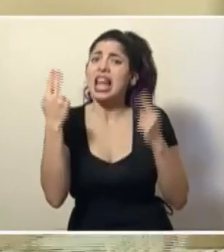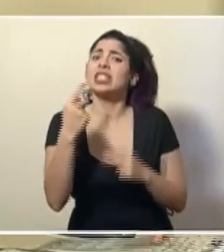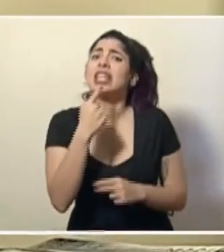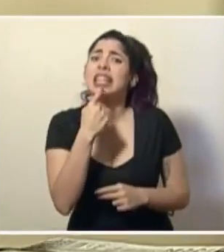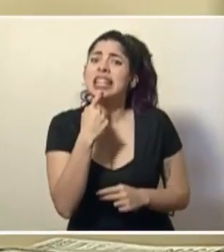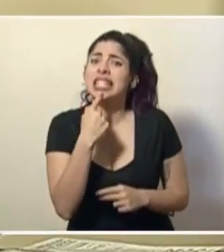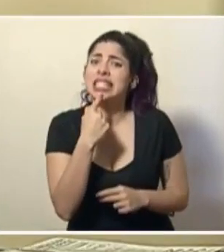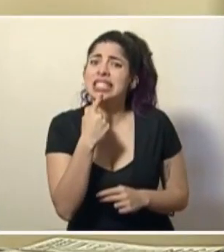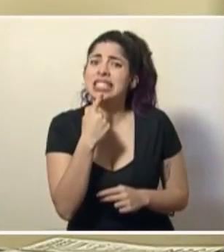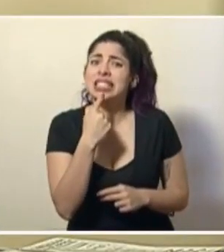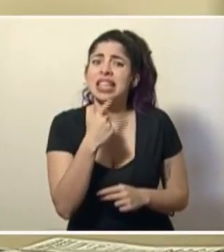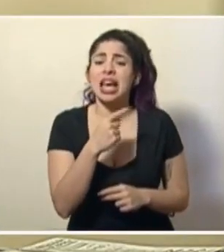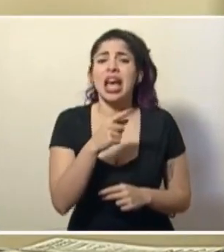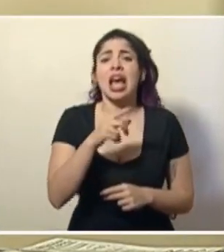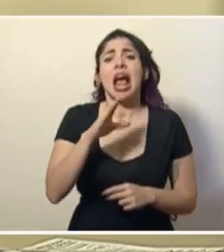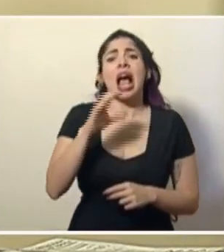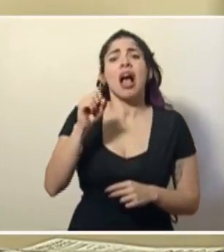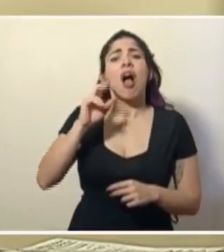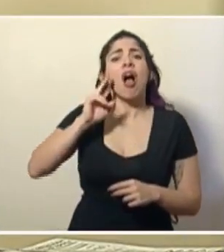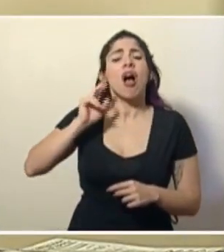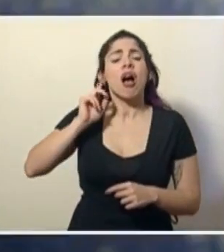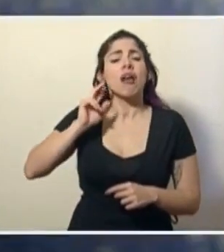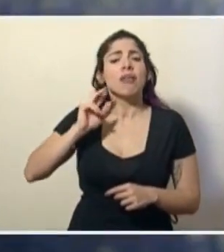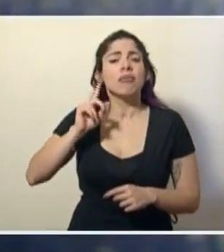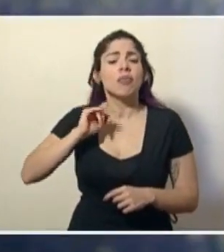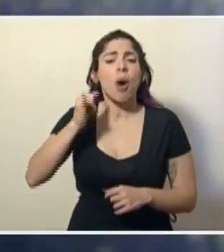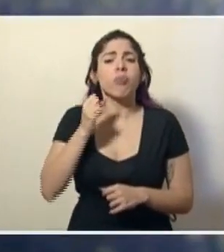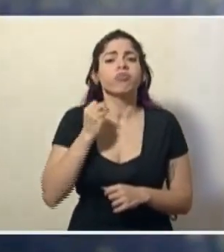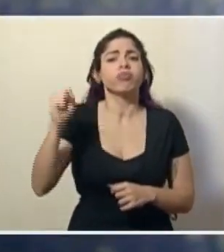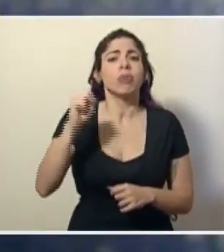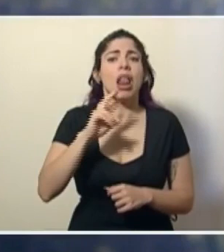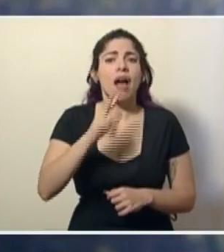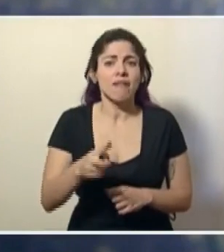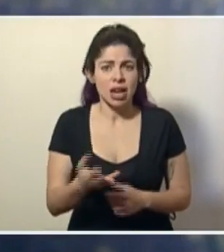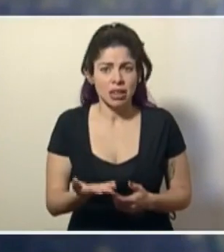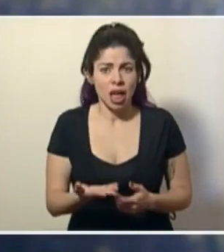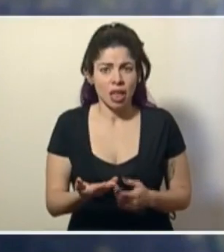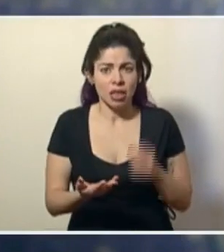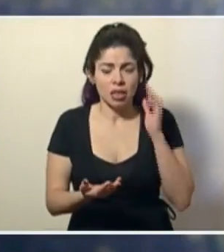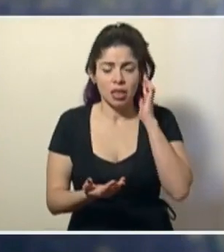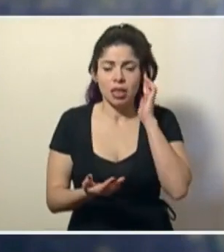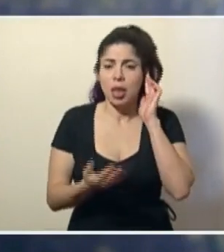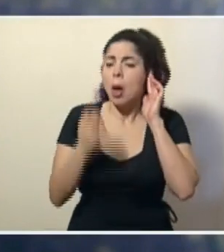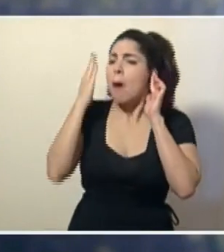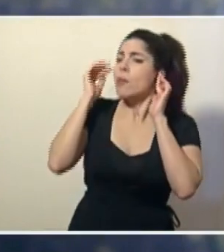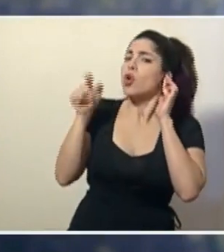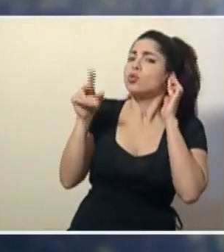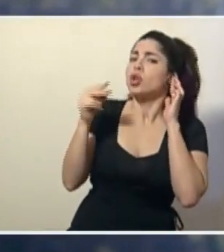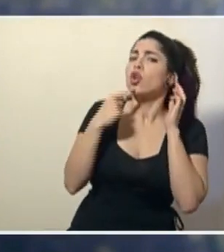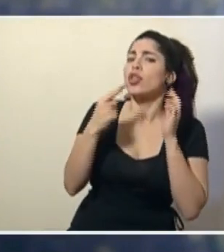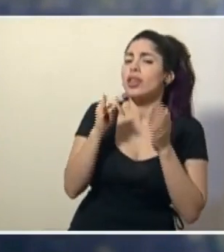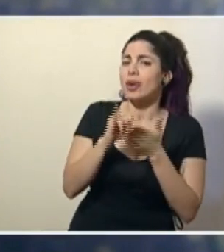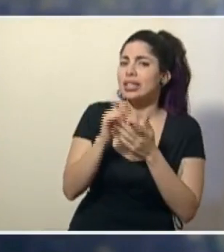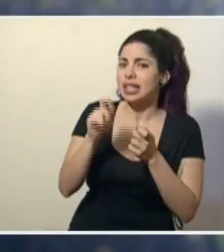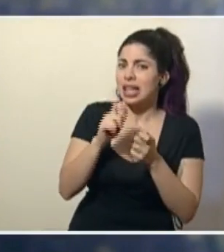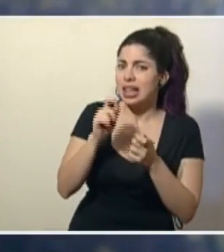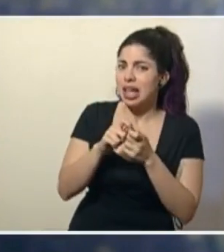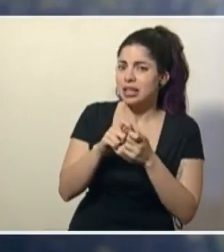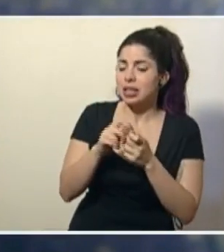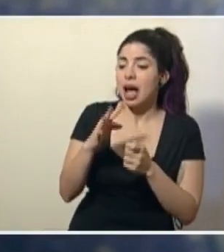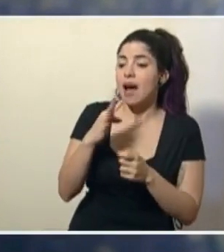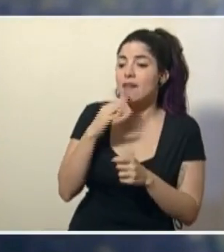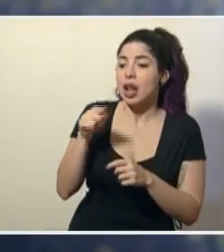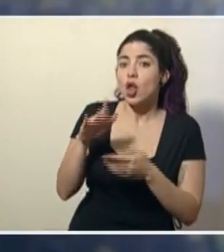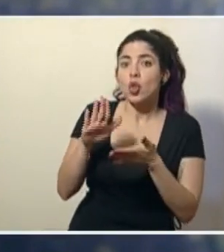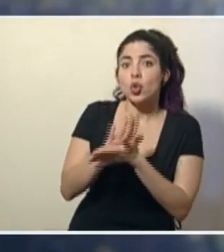diciendo que se faltó a la verdad. Y yo le pregunto de nuevo, con todo el respeto, ¿no? ¿Por qué usted omitió decir ese detalle?